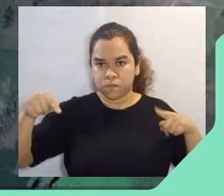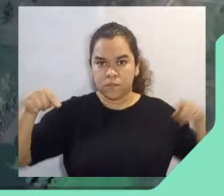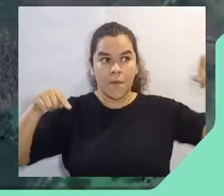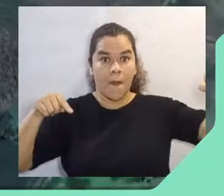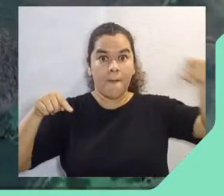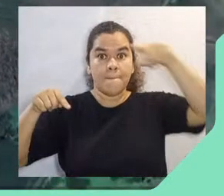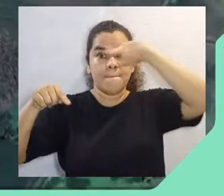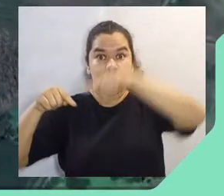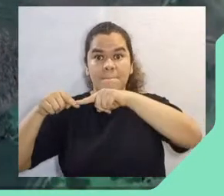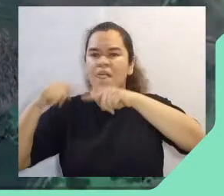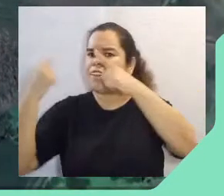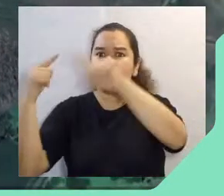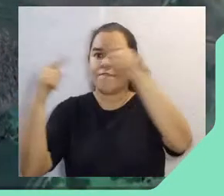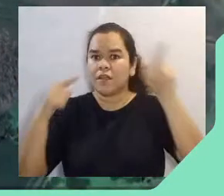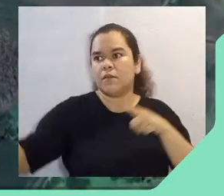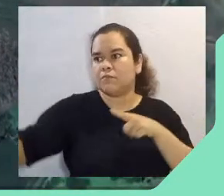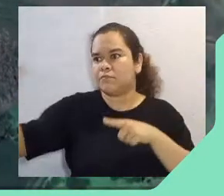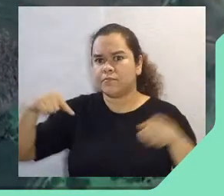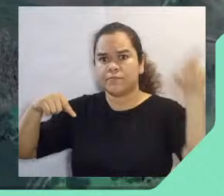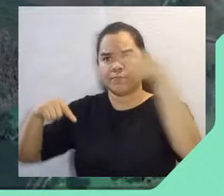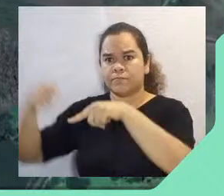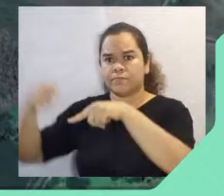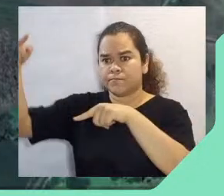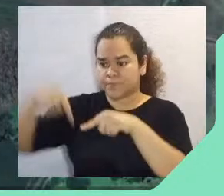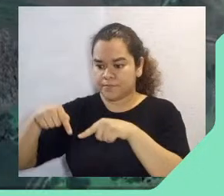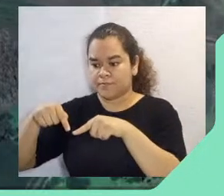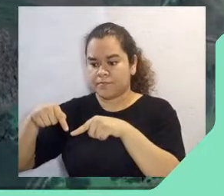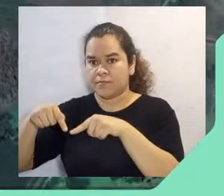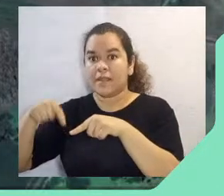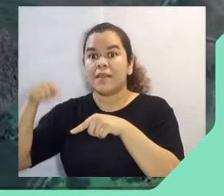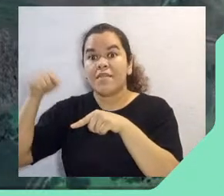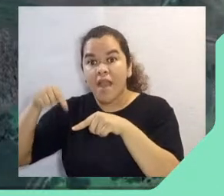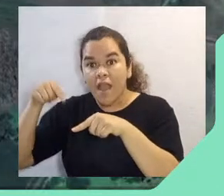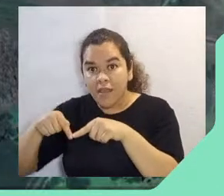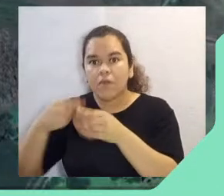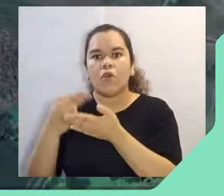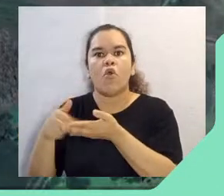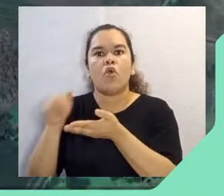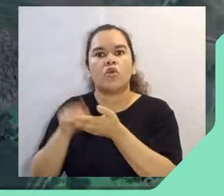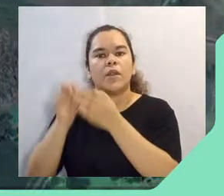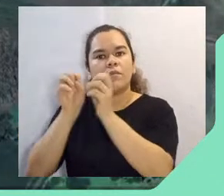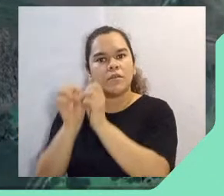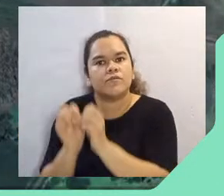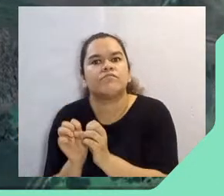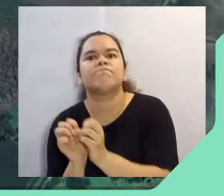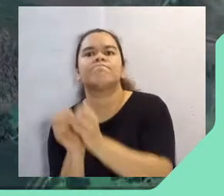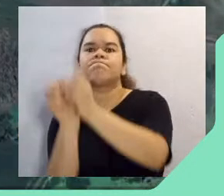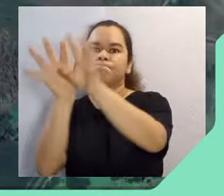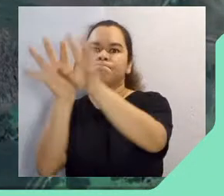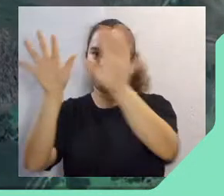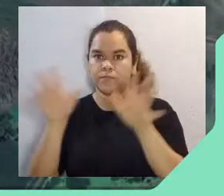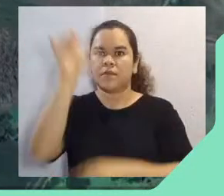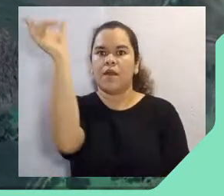país, y luego es transmitida a todo el resto de la nación, a través de un sistema interconectado nacional.